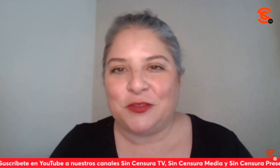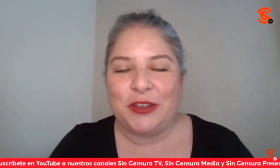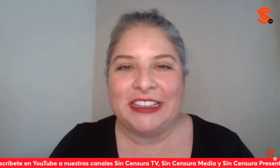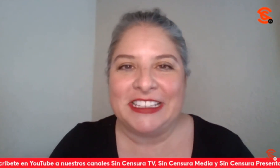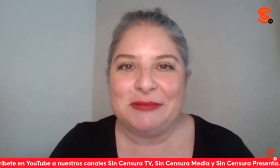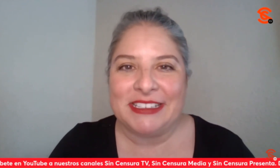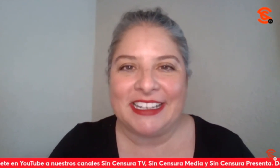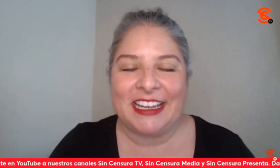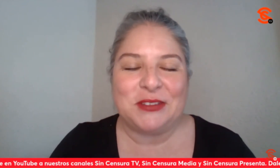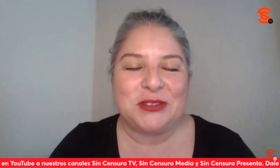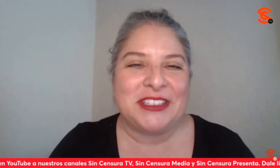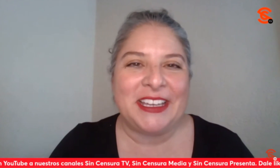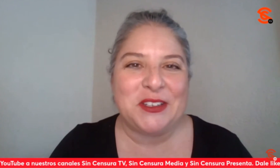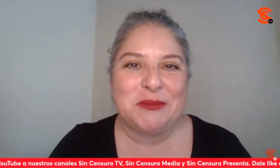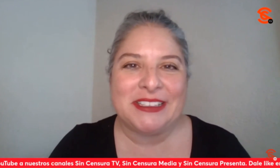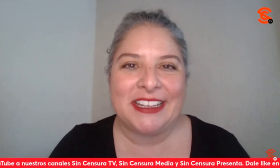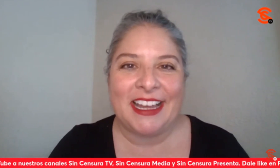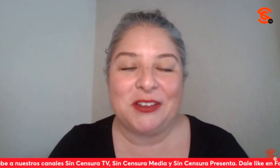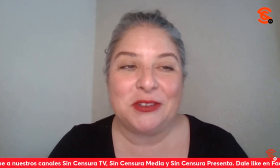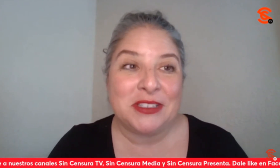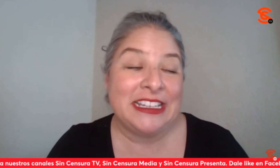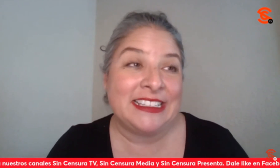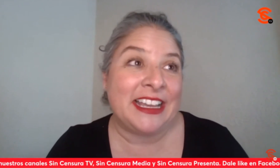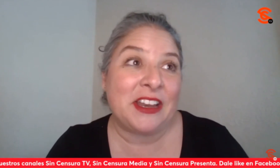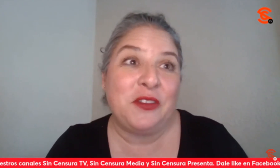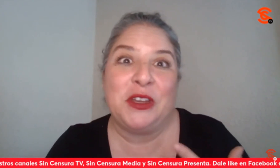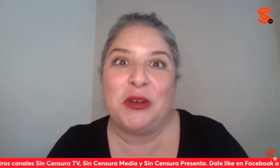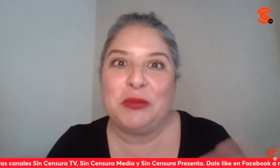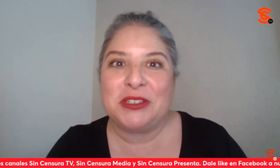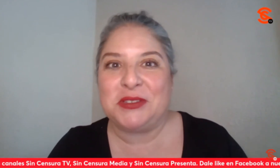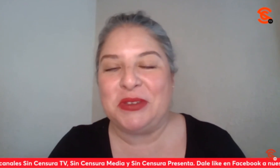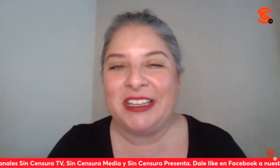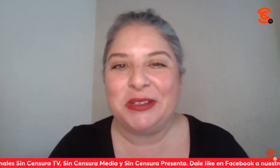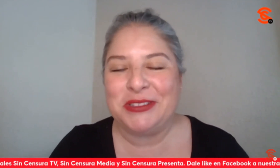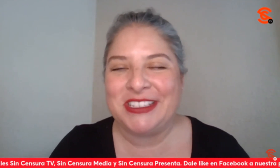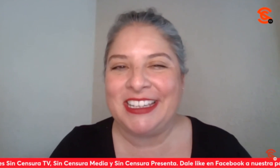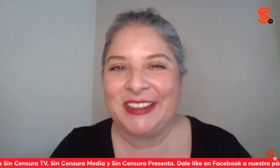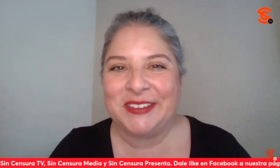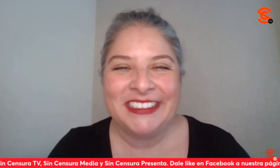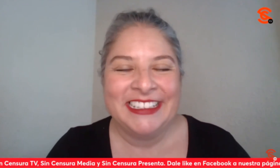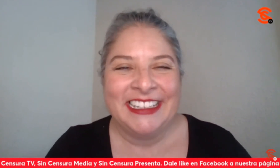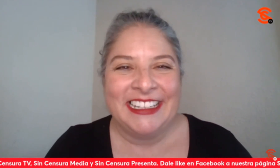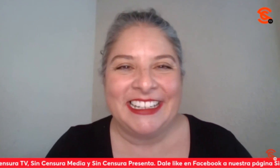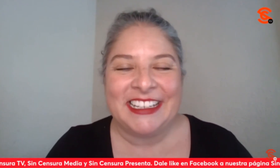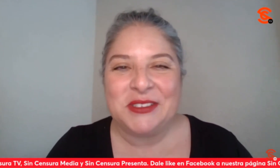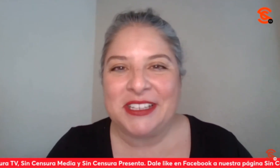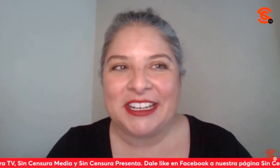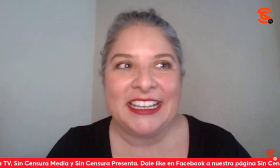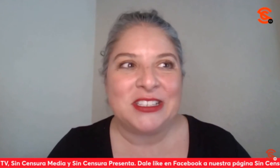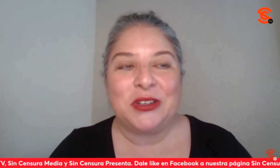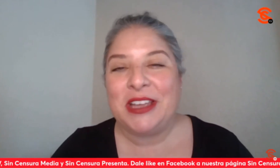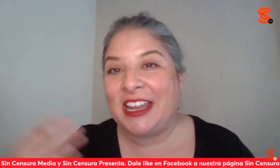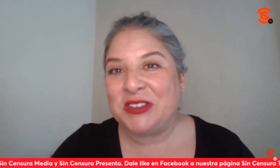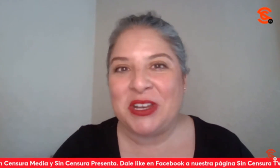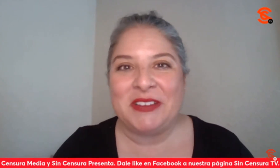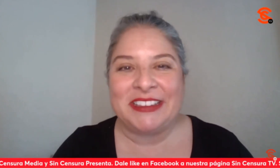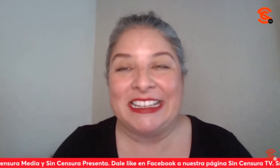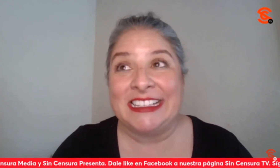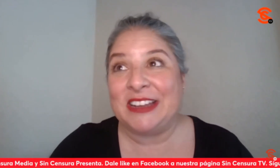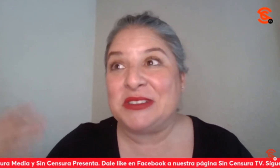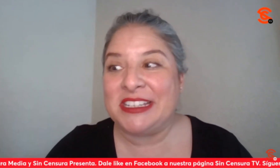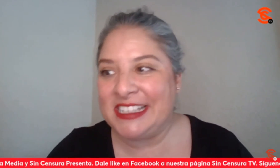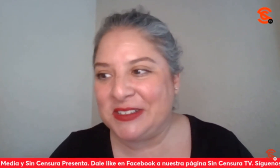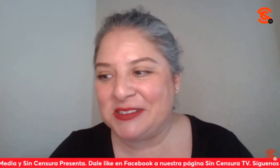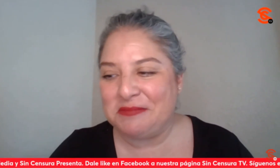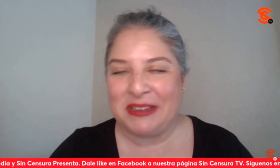las fuentes más cercanas, los consejeros más cercanos, y se refirió pues a su hijito chiquito, Jesús Ernesto, y a la doctora Beatriz, y